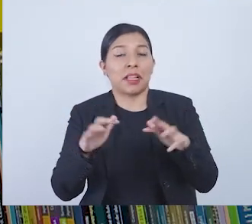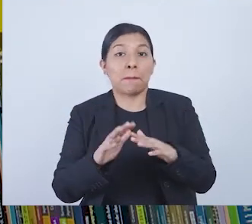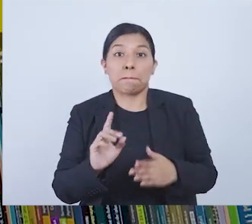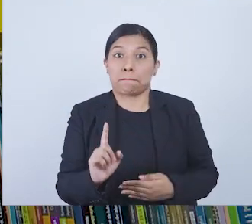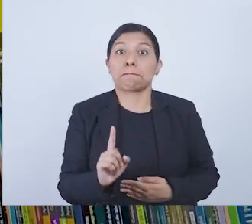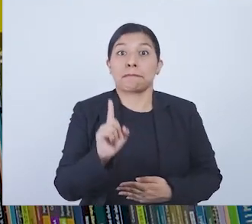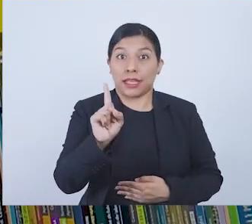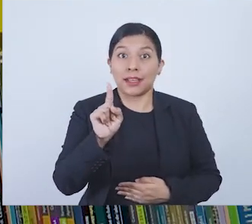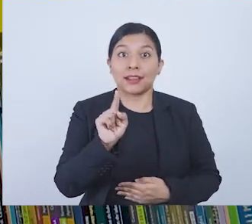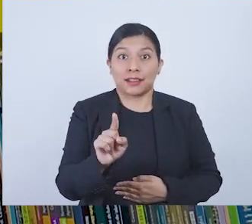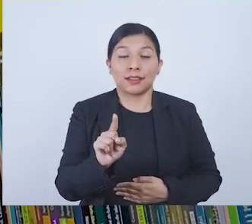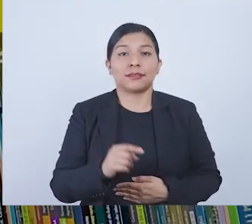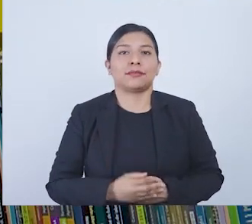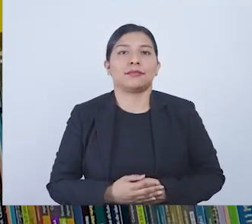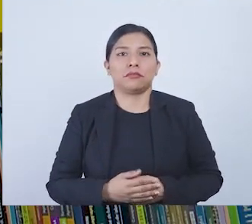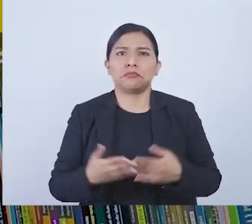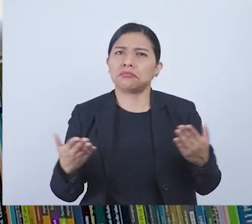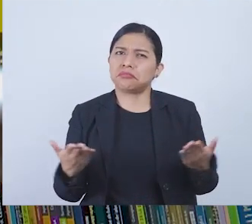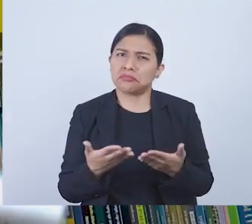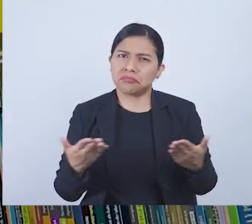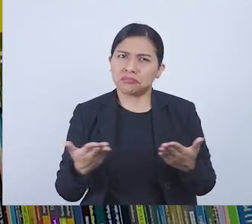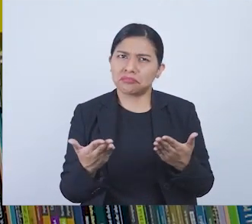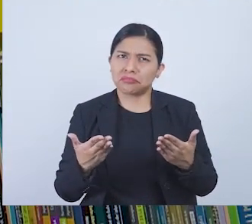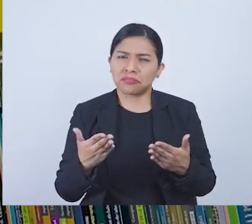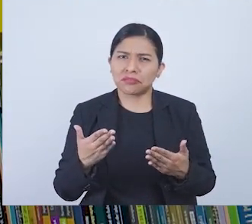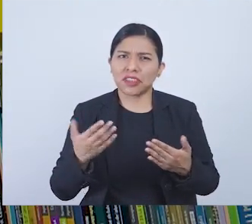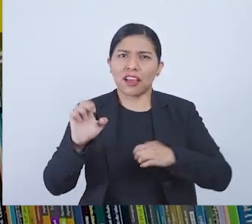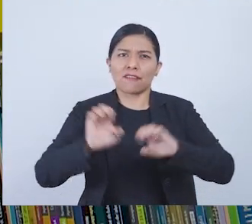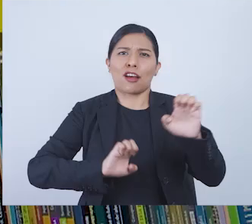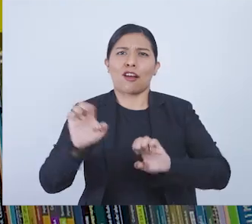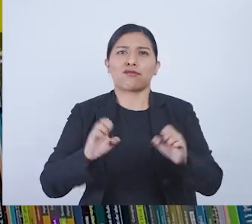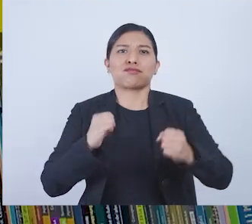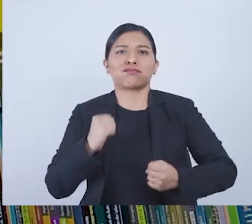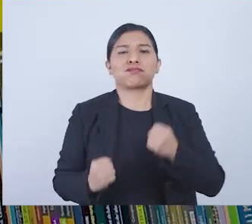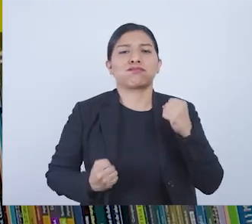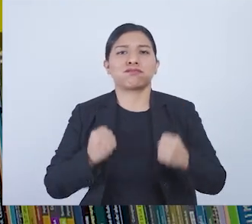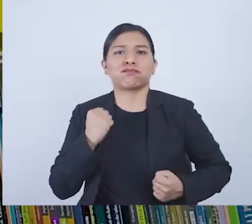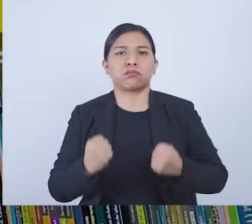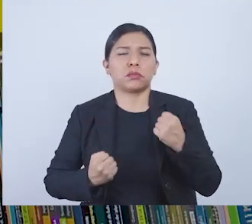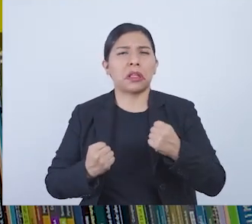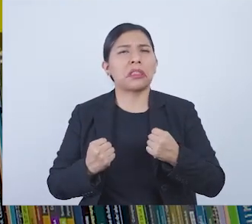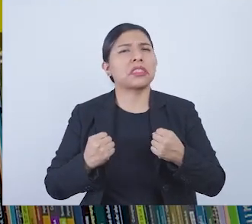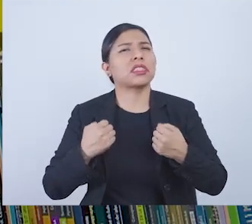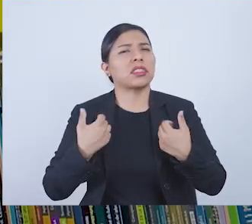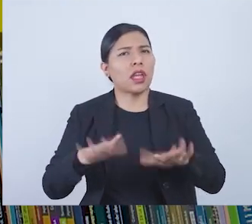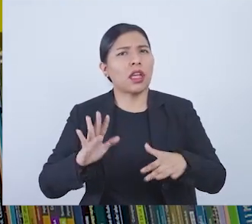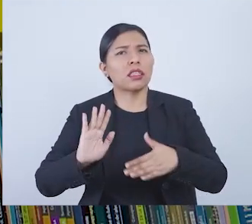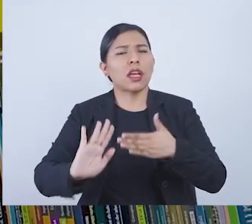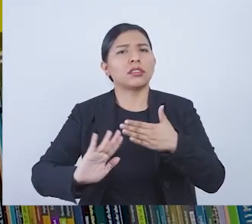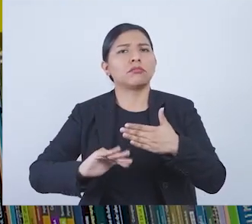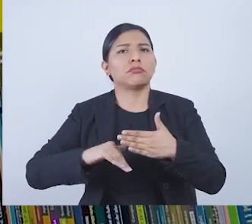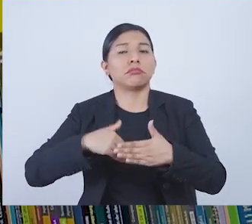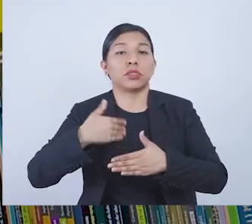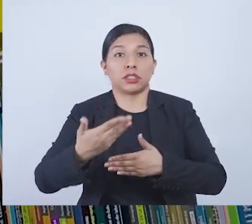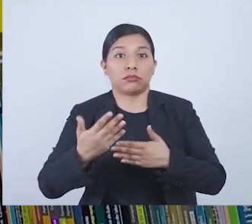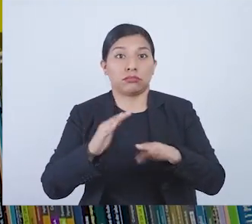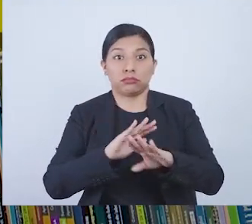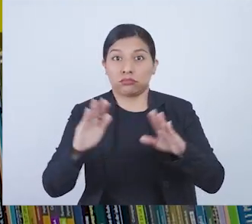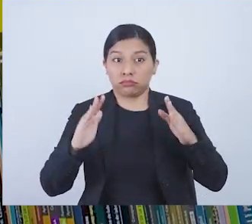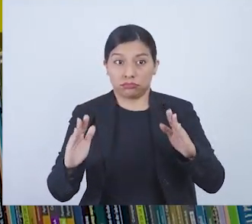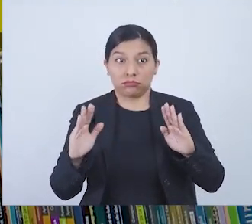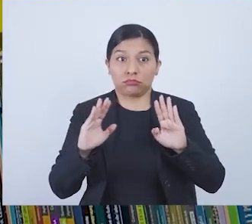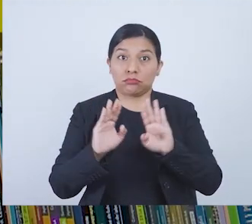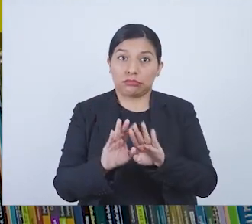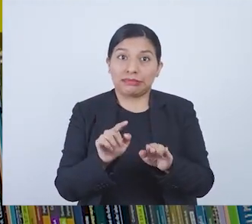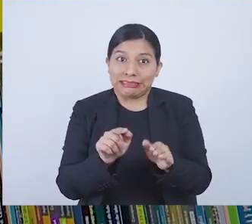inicio se realizaba una evaluación física y creo que luego, con la ausencia y el cierre, que vino